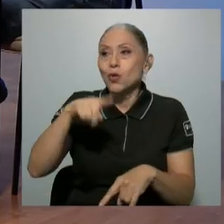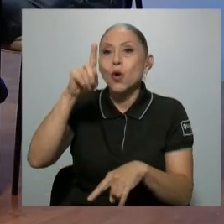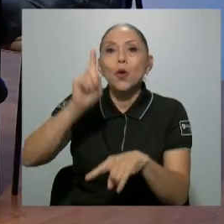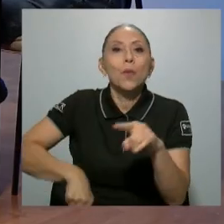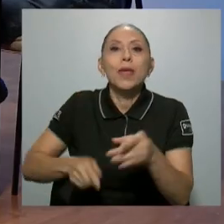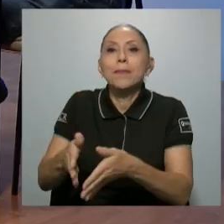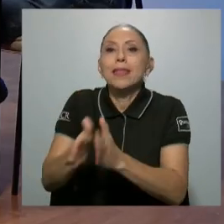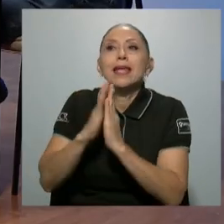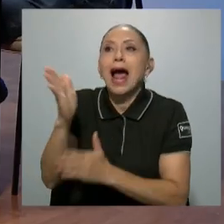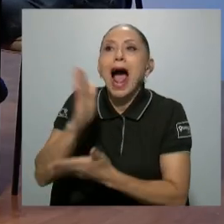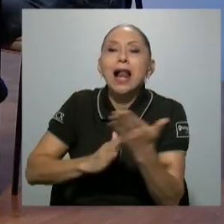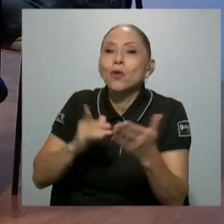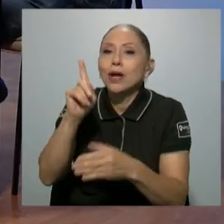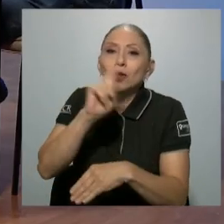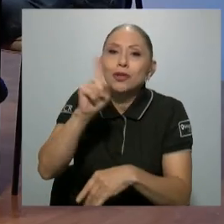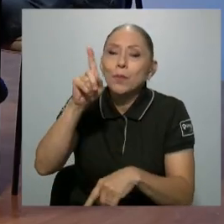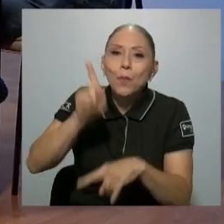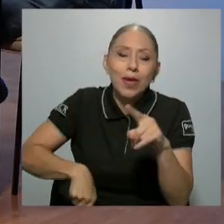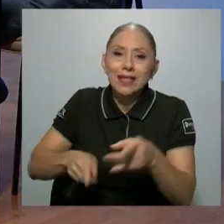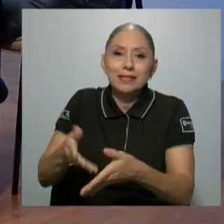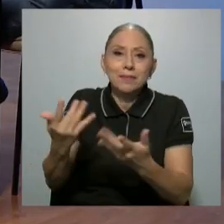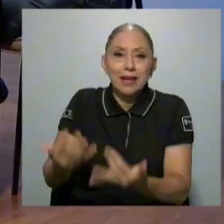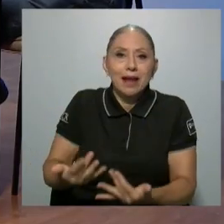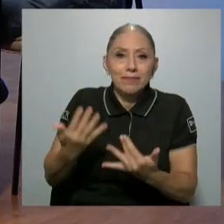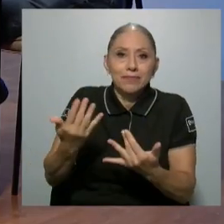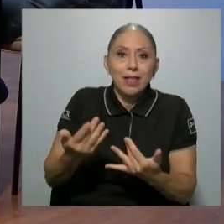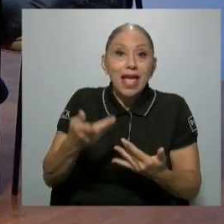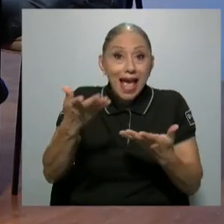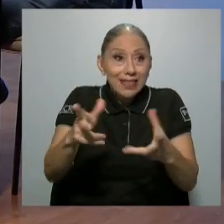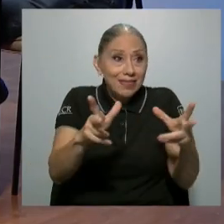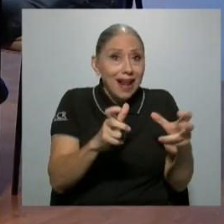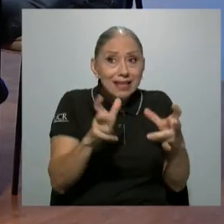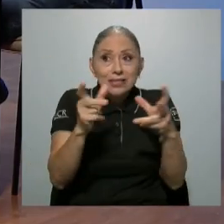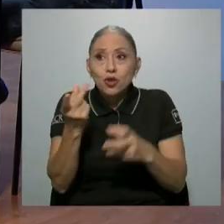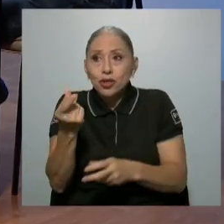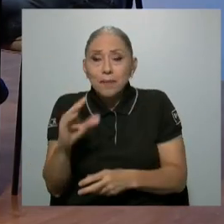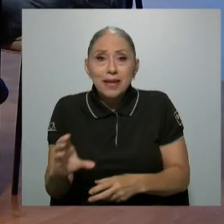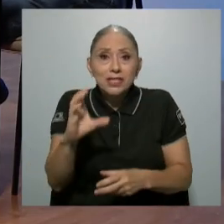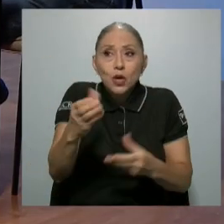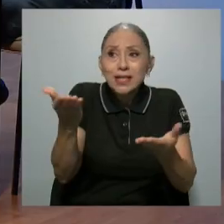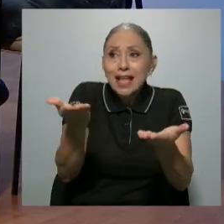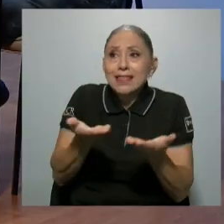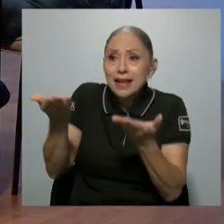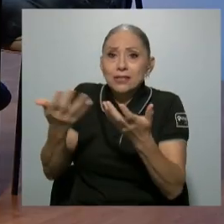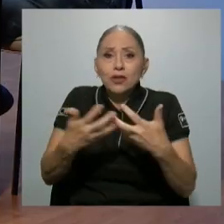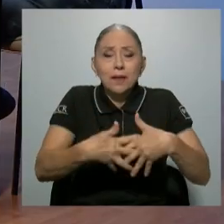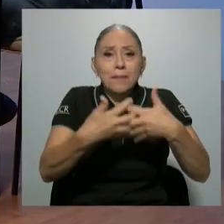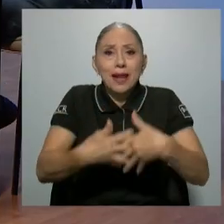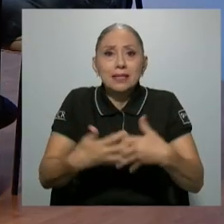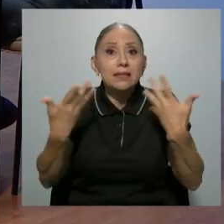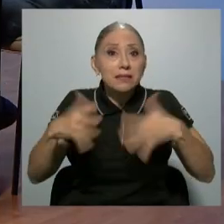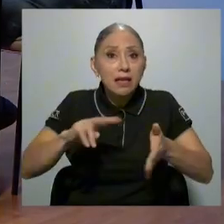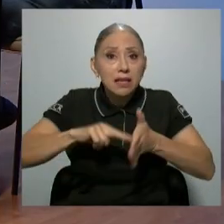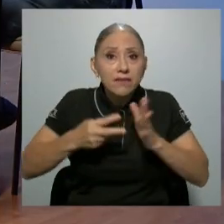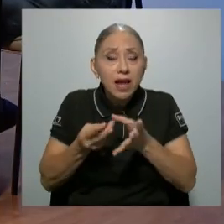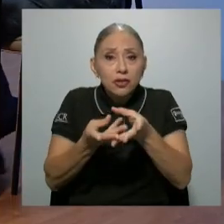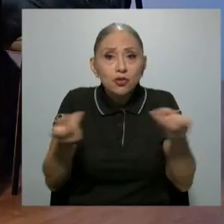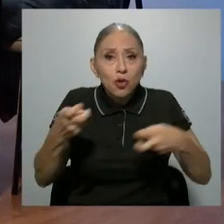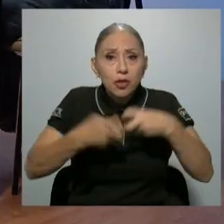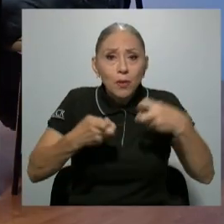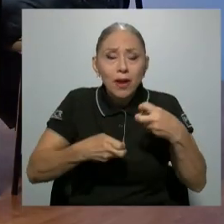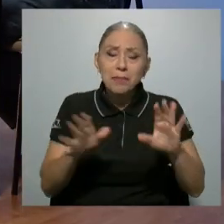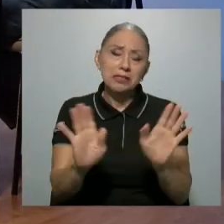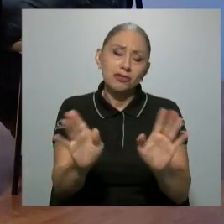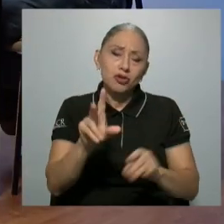una política de apertura comercial y de atracción de inversiones no es suficiente para resolver todos los problemas, y eso lo sabemos desde hace muchos años. Pero también hay